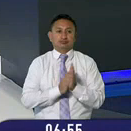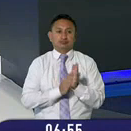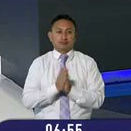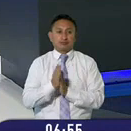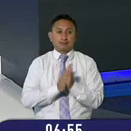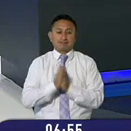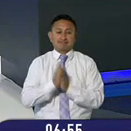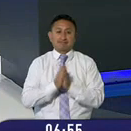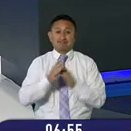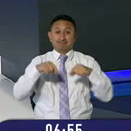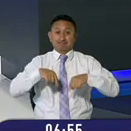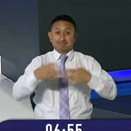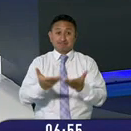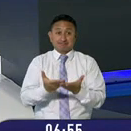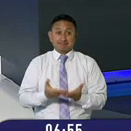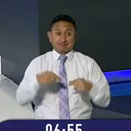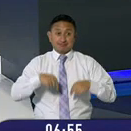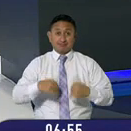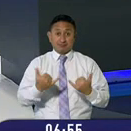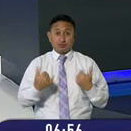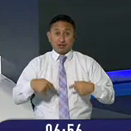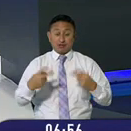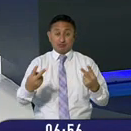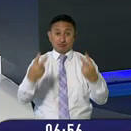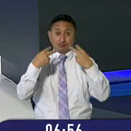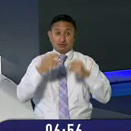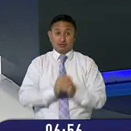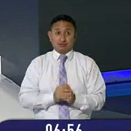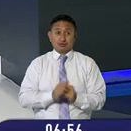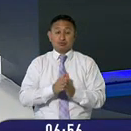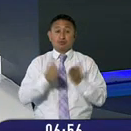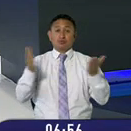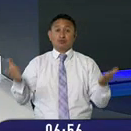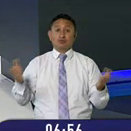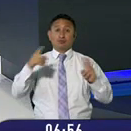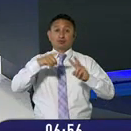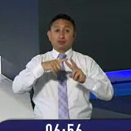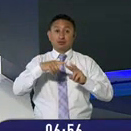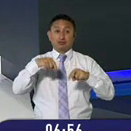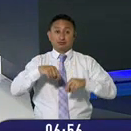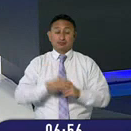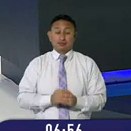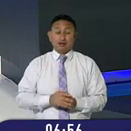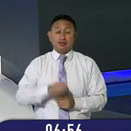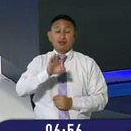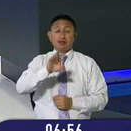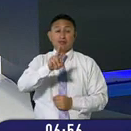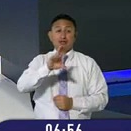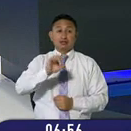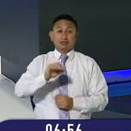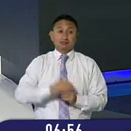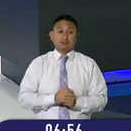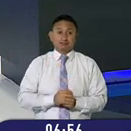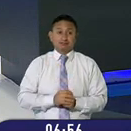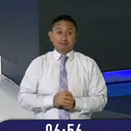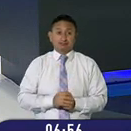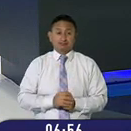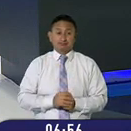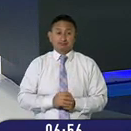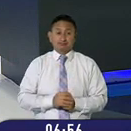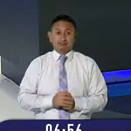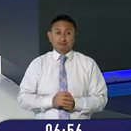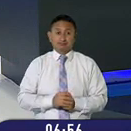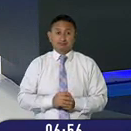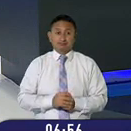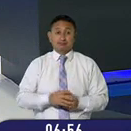Hay que dar la bienvenida a los que ya nos acompañan en la emisión nacional del Comercio TV, en la señal de Televicentro. Se incorpora en la señal, en la